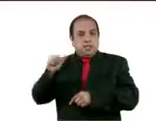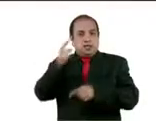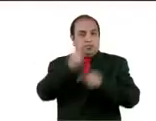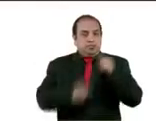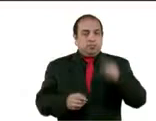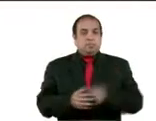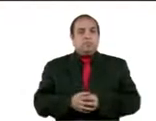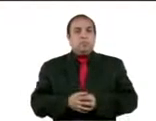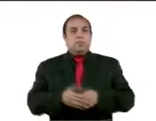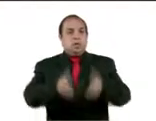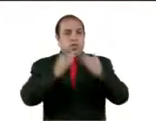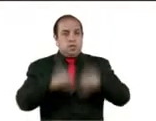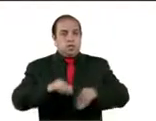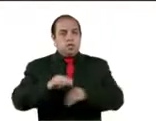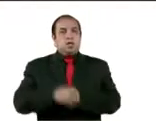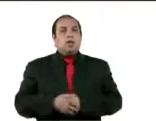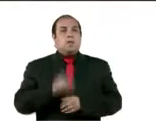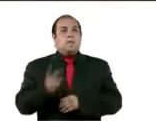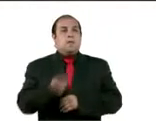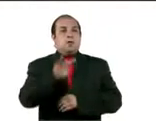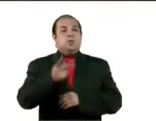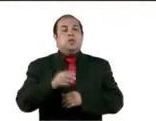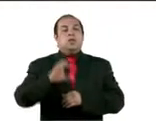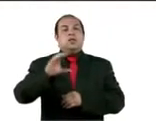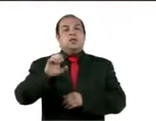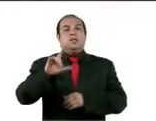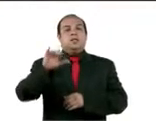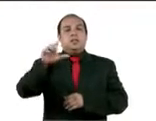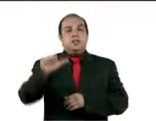Continuamos con la pregunta de Cecilia Nava de Canal 11.